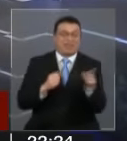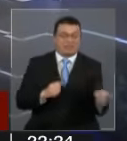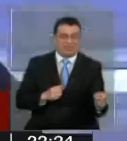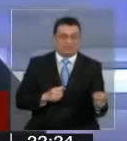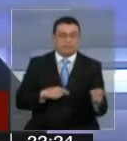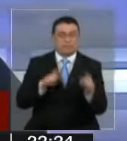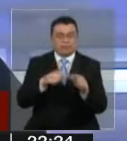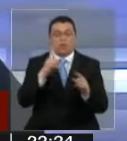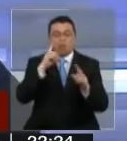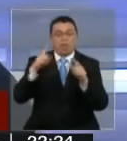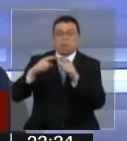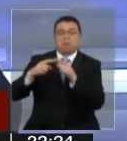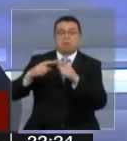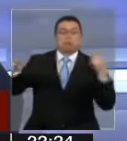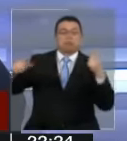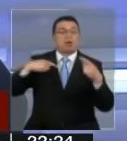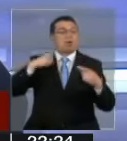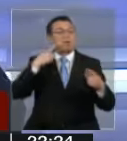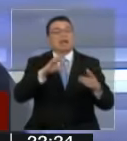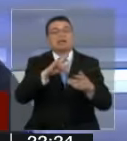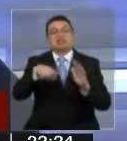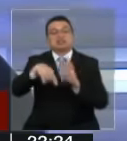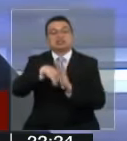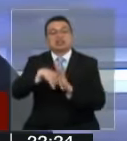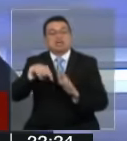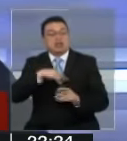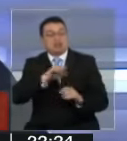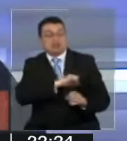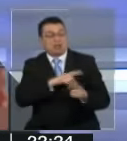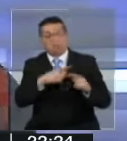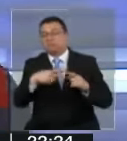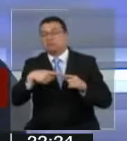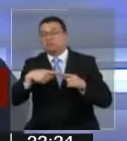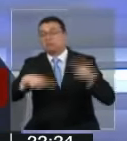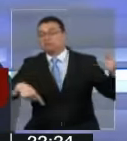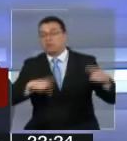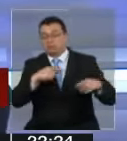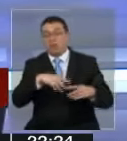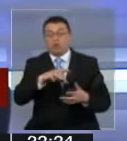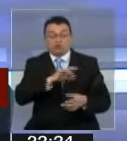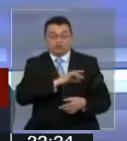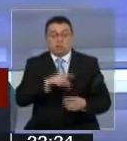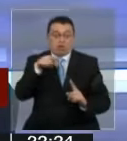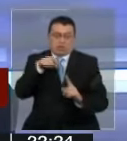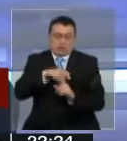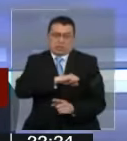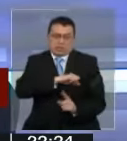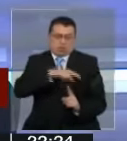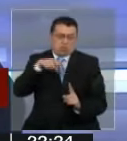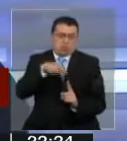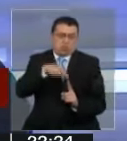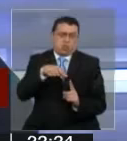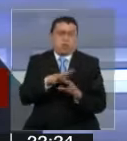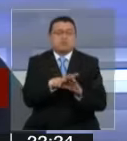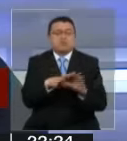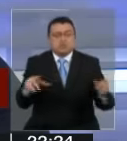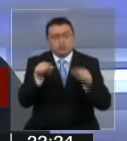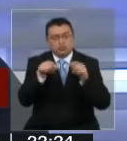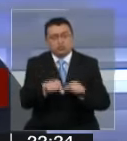literalmente de una desconexión respecto a esa realidad por parte del gobierno central en un país que sabemos es tremendamente centralista. Esta cuestión tiene que ver más bien con una